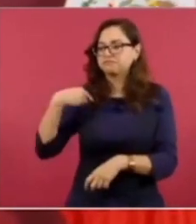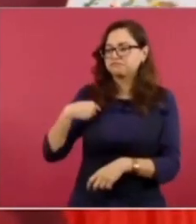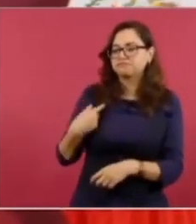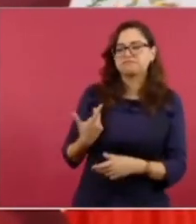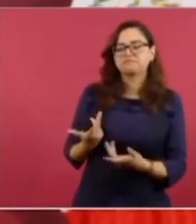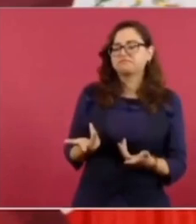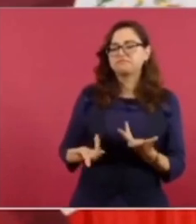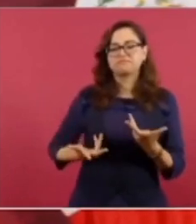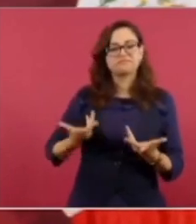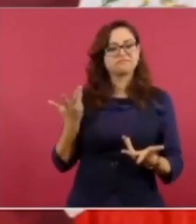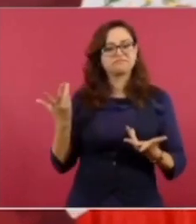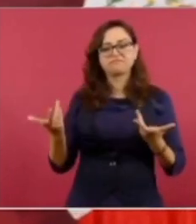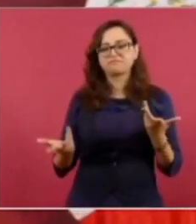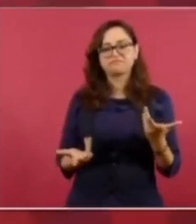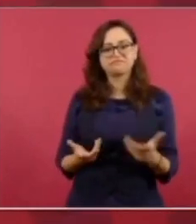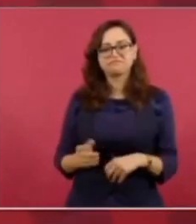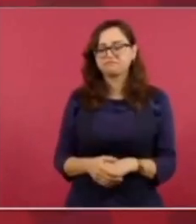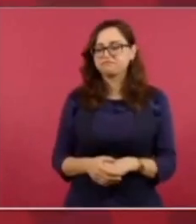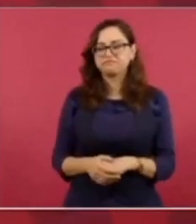su